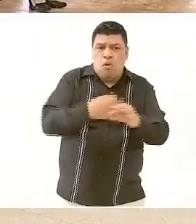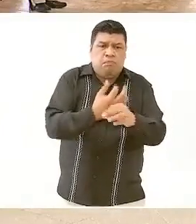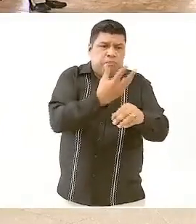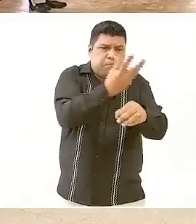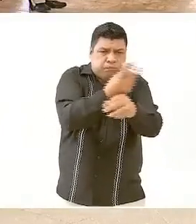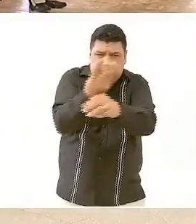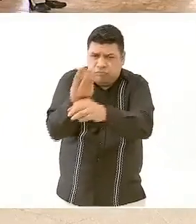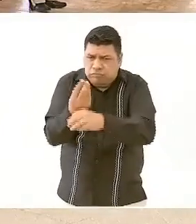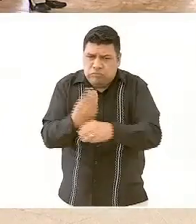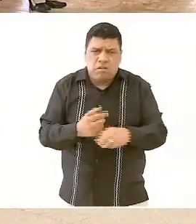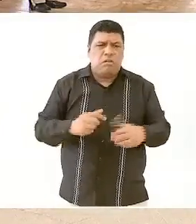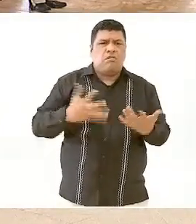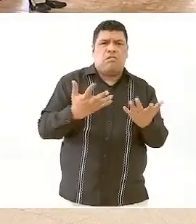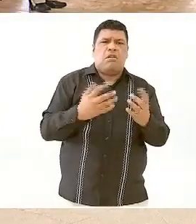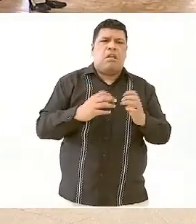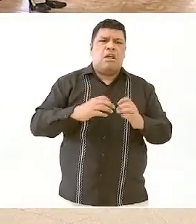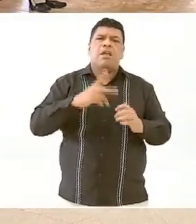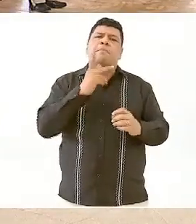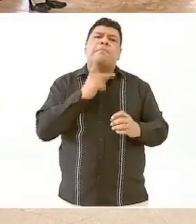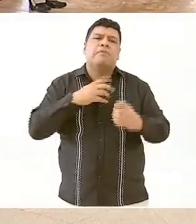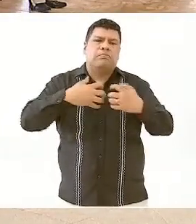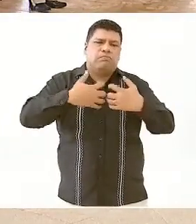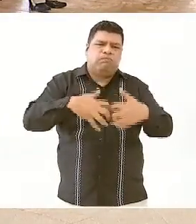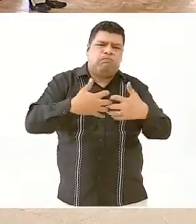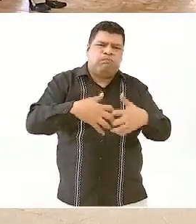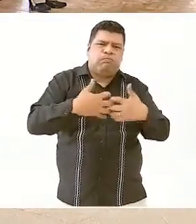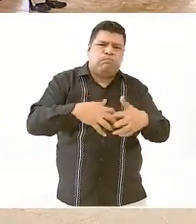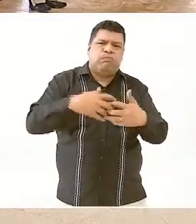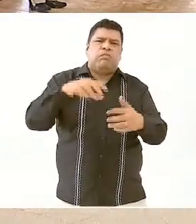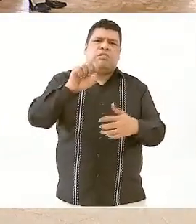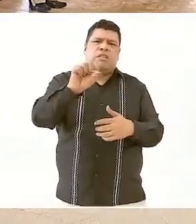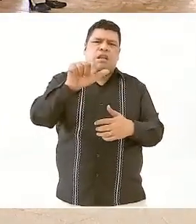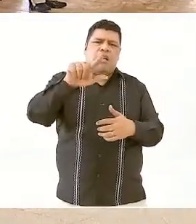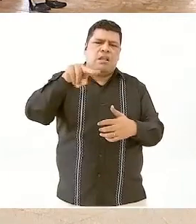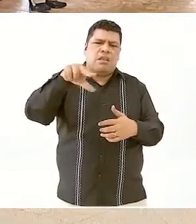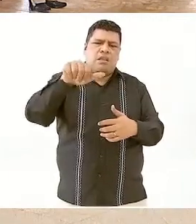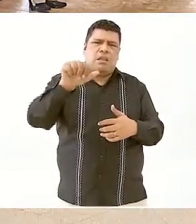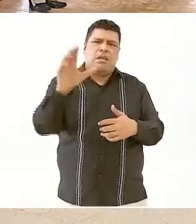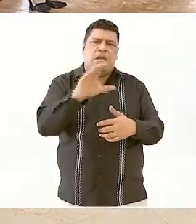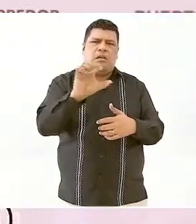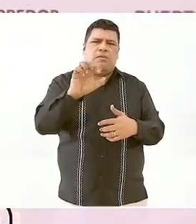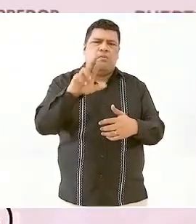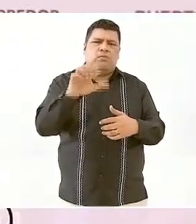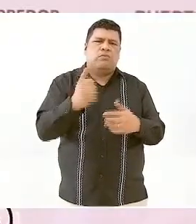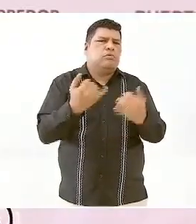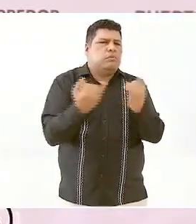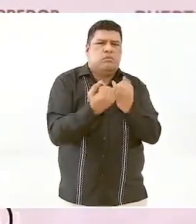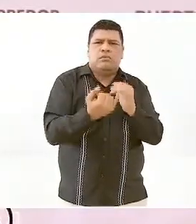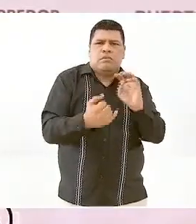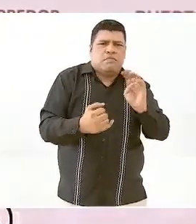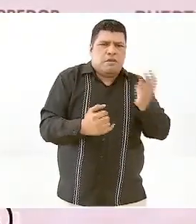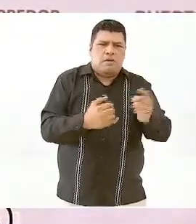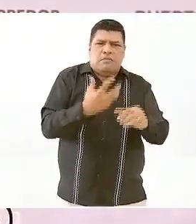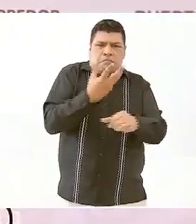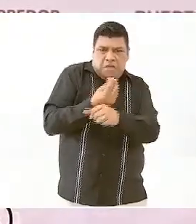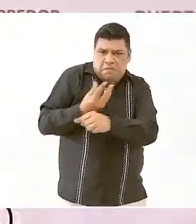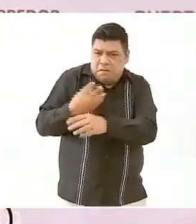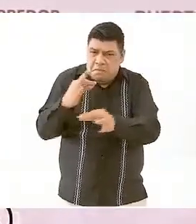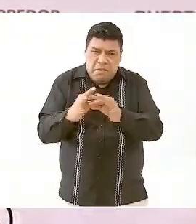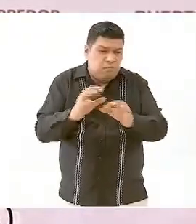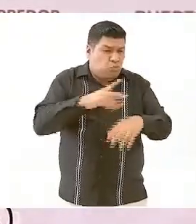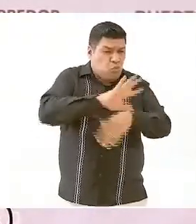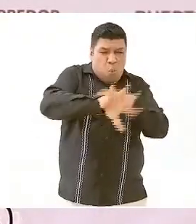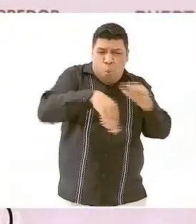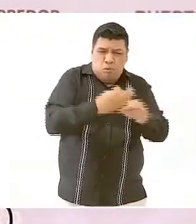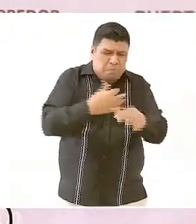modernizada la refinería de Salina Cruz, de Minatitlán, ya cuando se